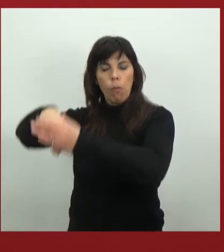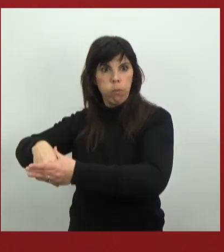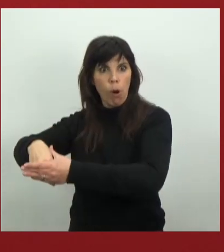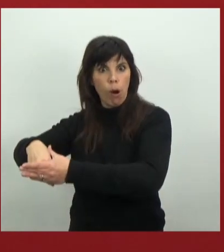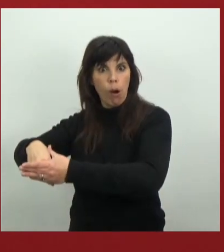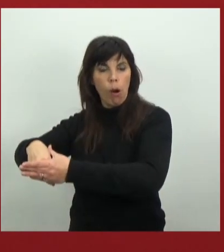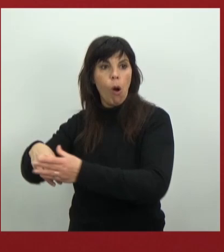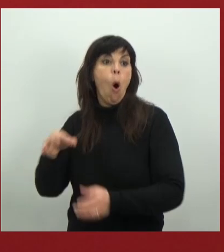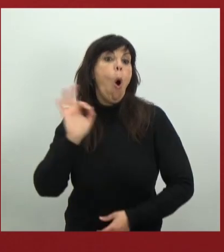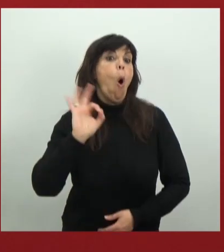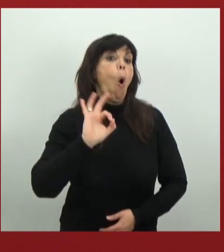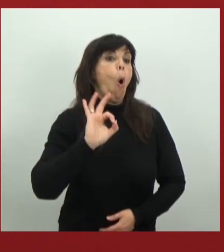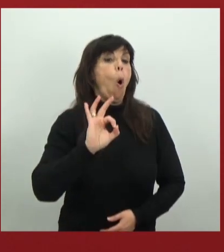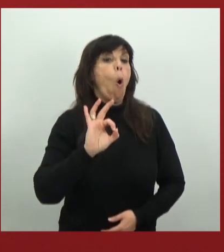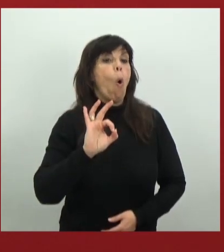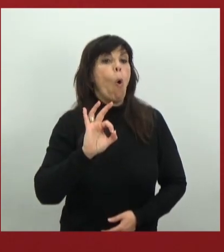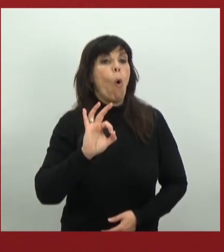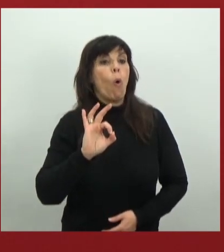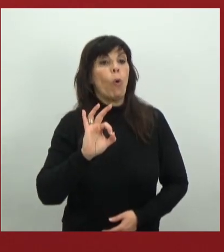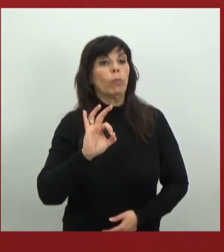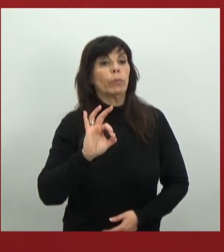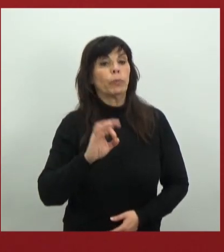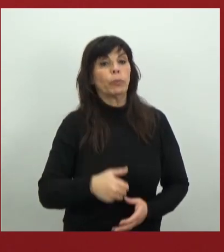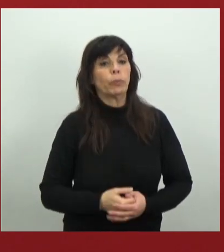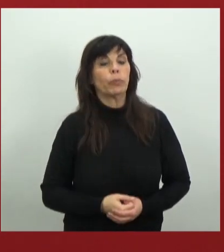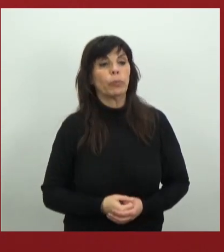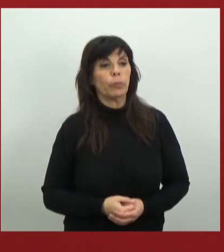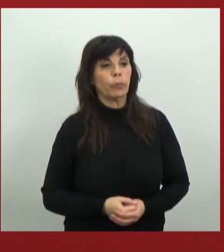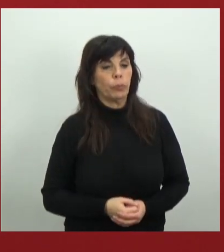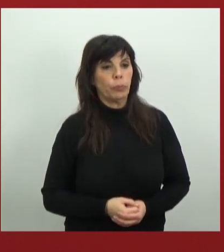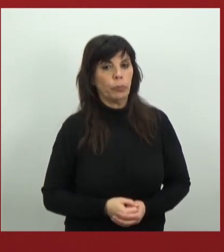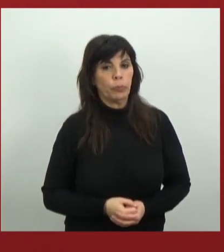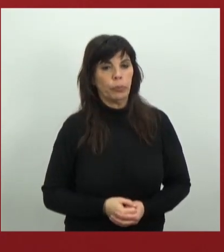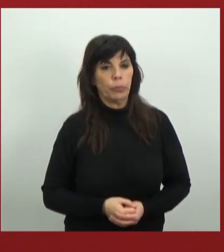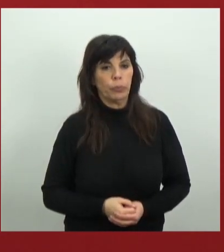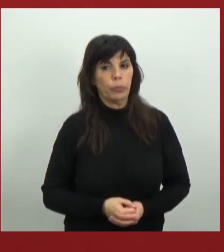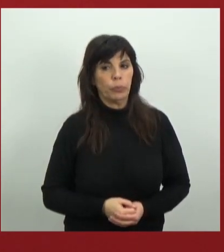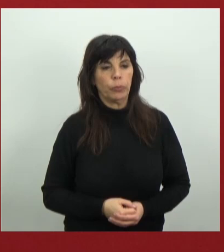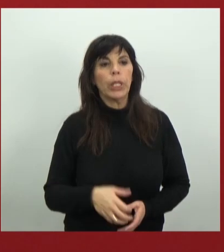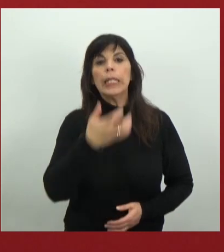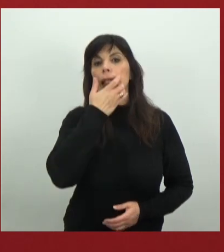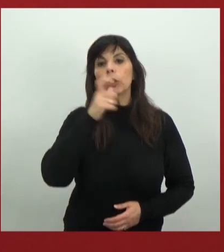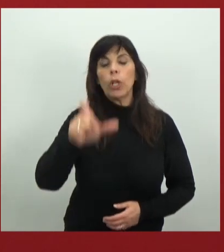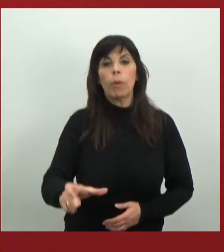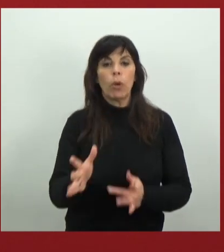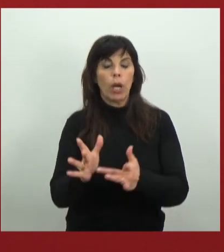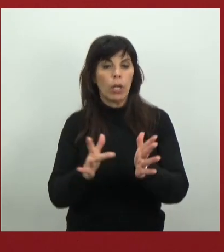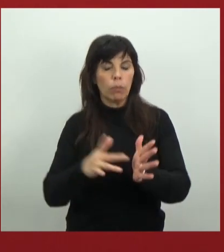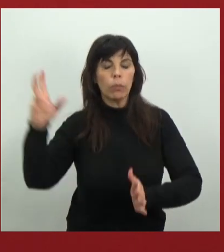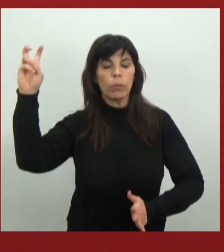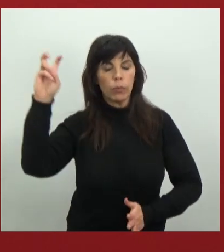una costumbre y lo que es un poder diabólico. Cuando una persona viene a Jesucristo,